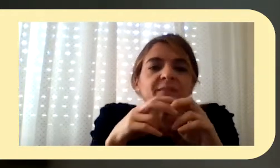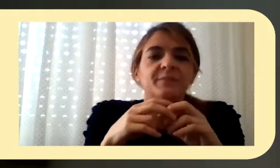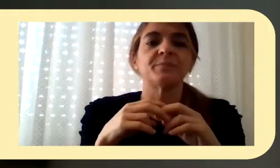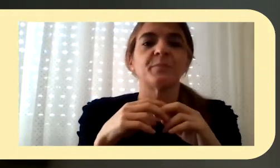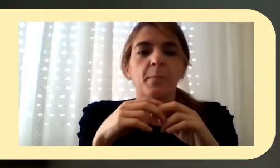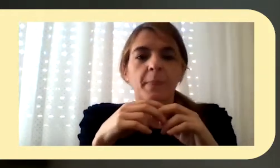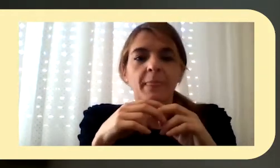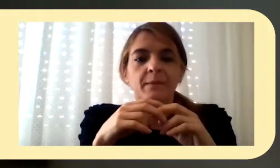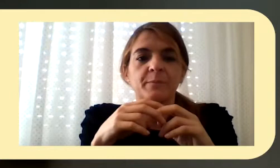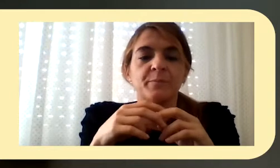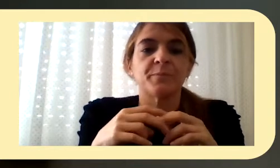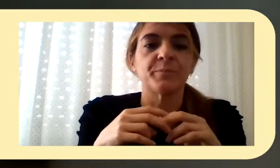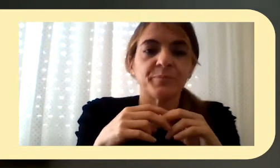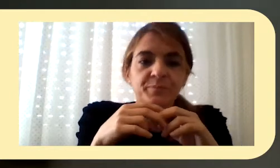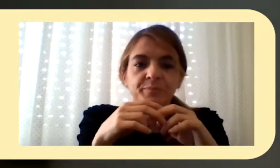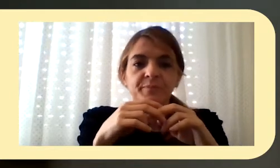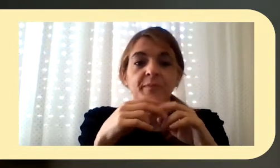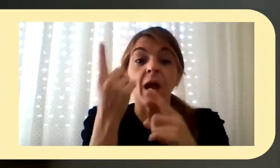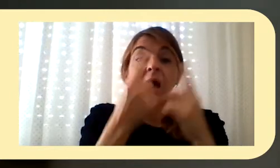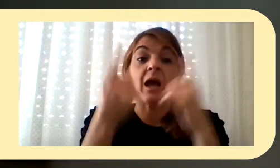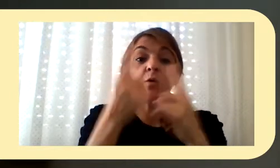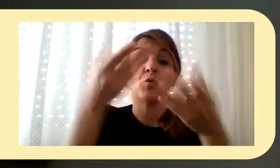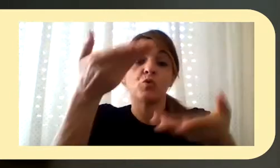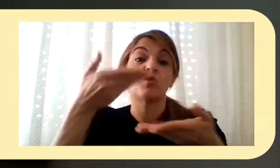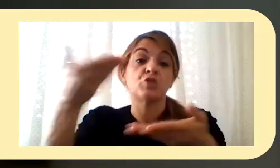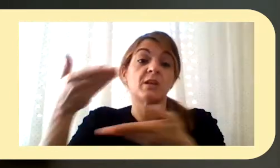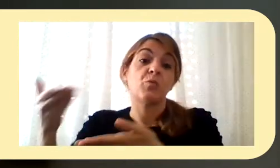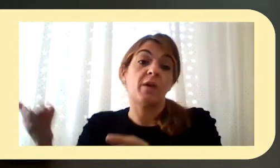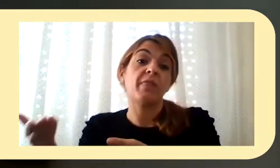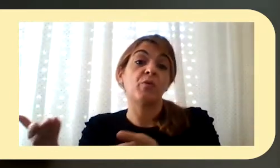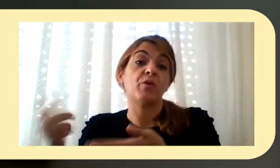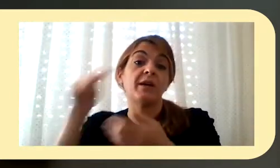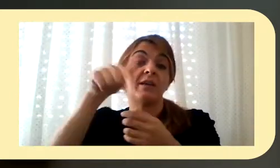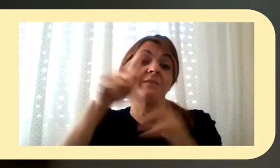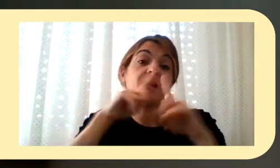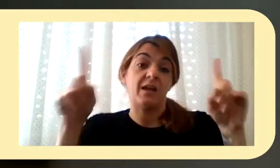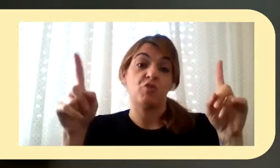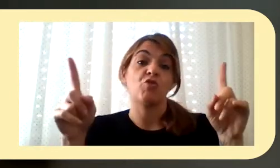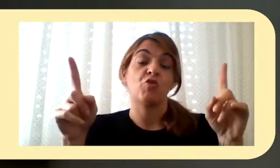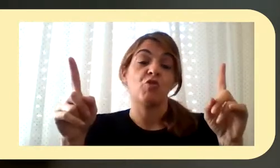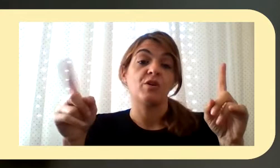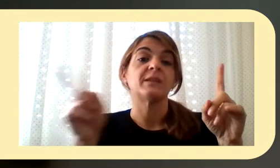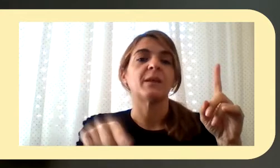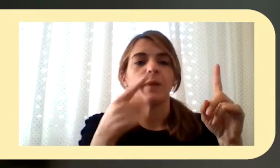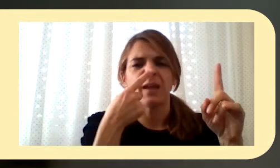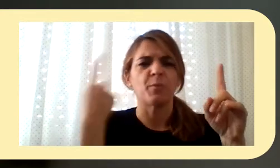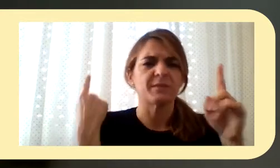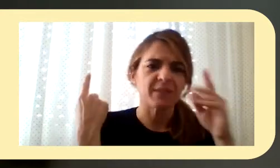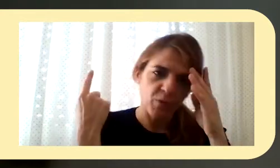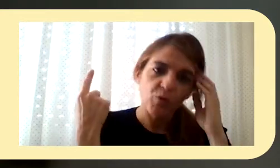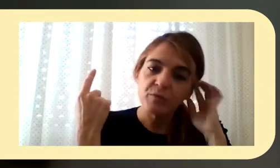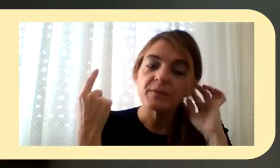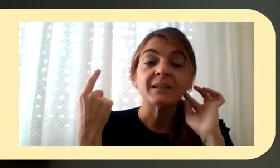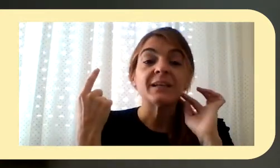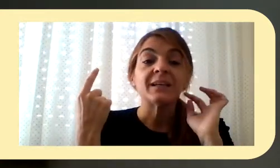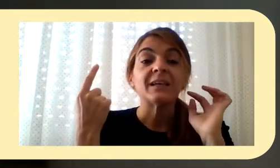y algunos que nos ayudaron en este año y también en el año pasado, que nos